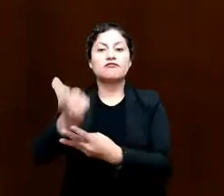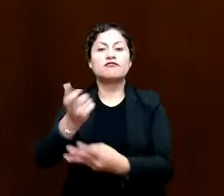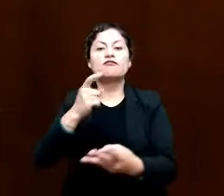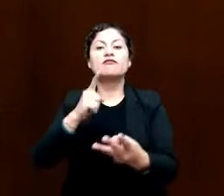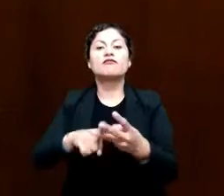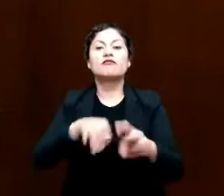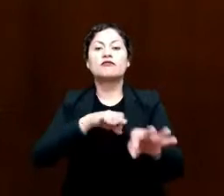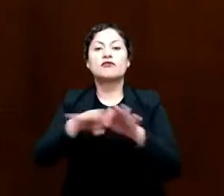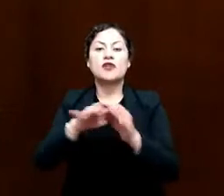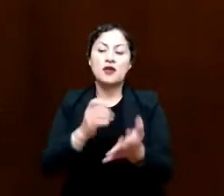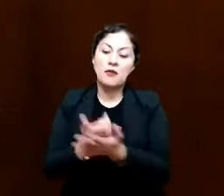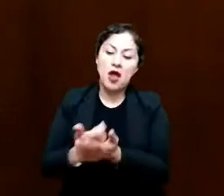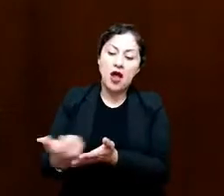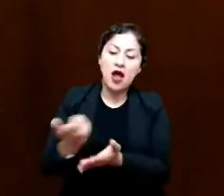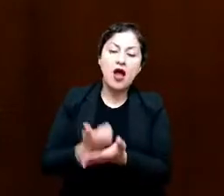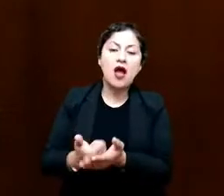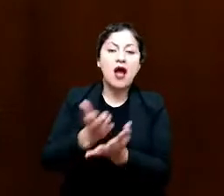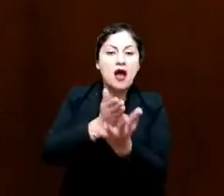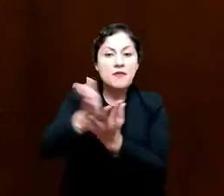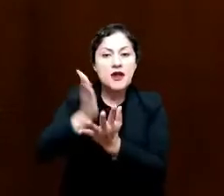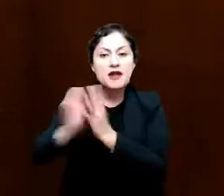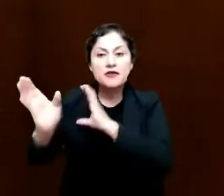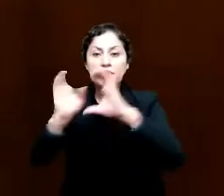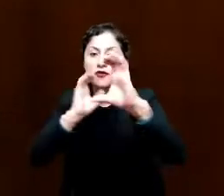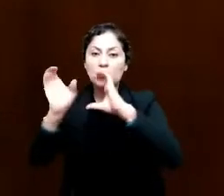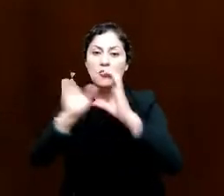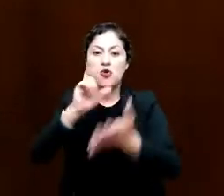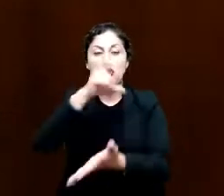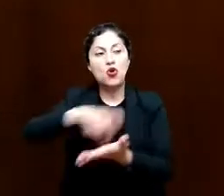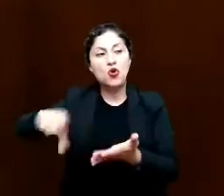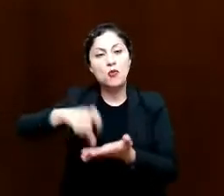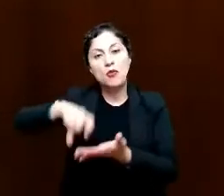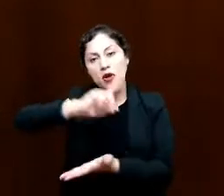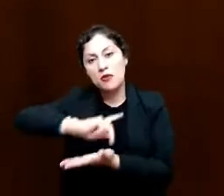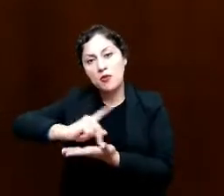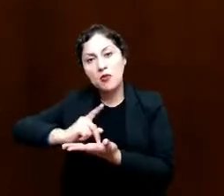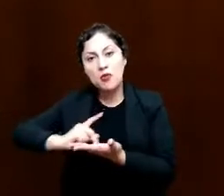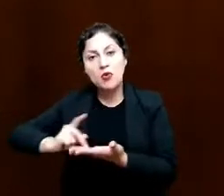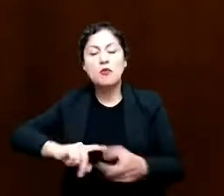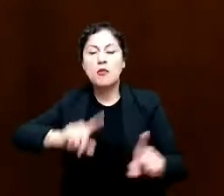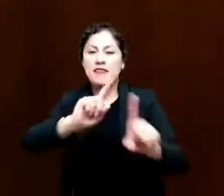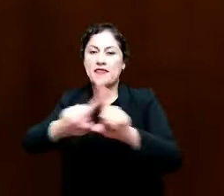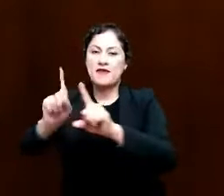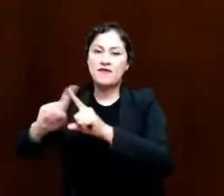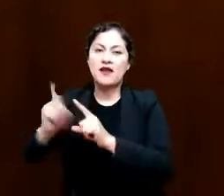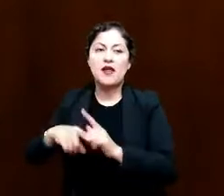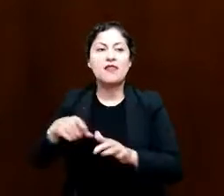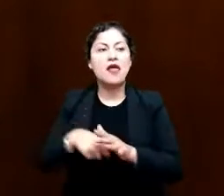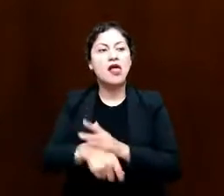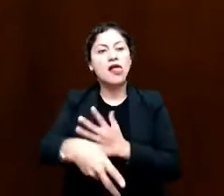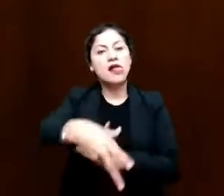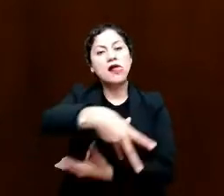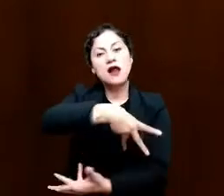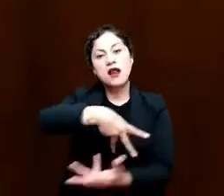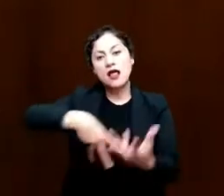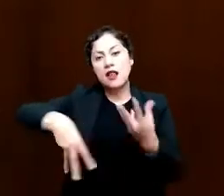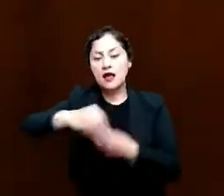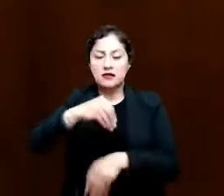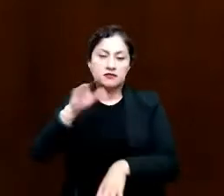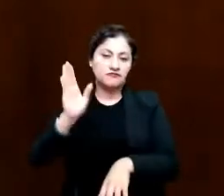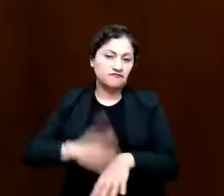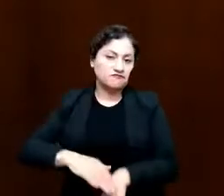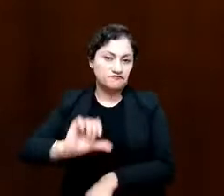enteras de medios de comunicación a comprar plumas esquemas de triangulación y otras más